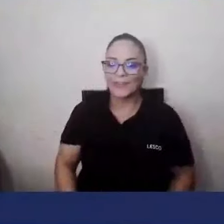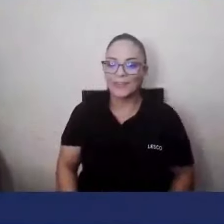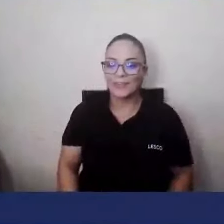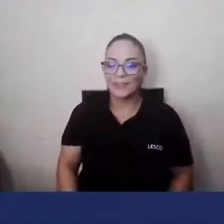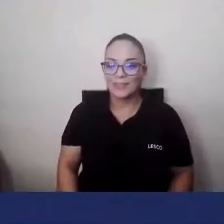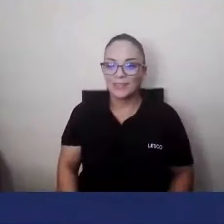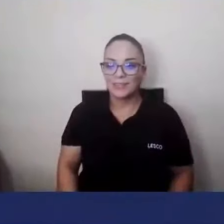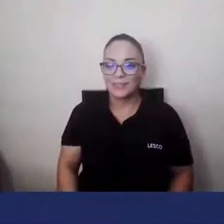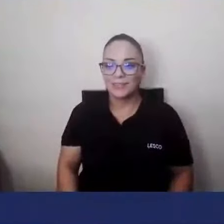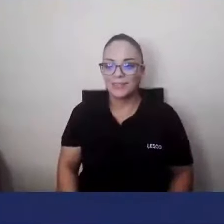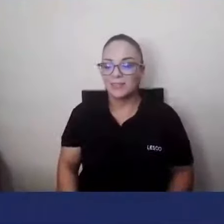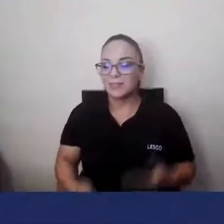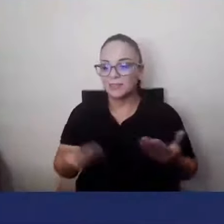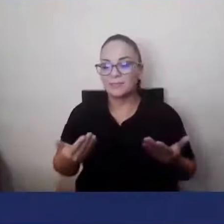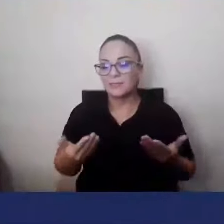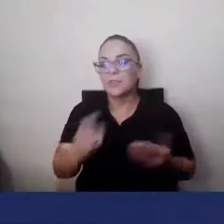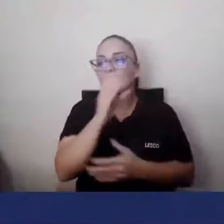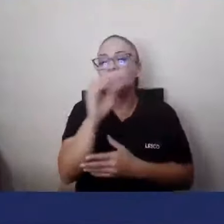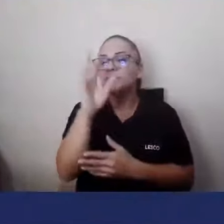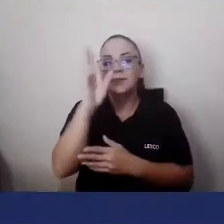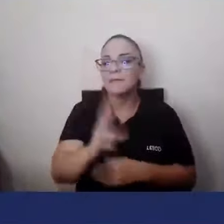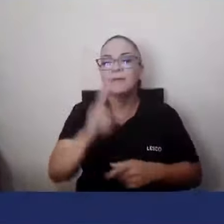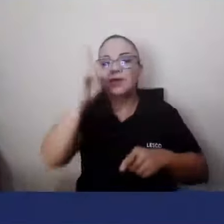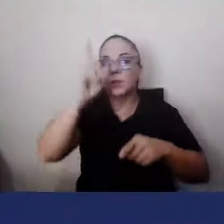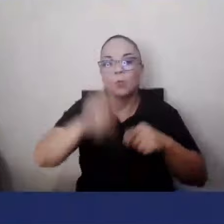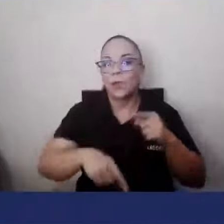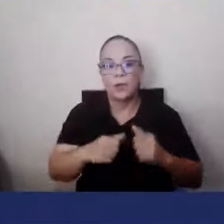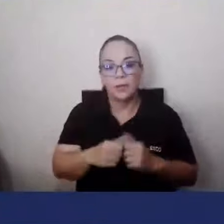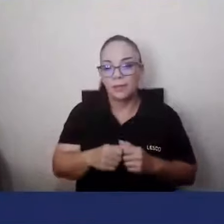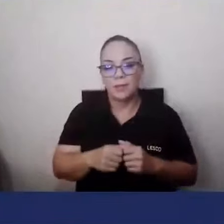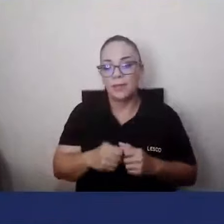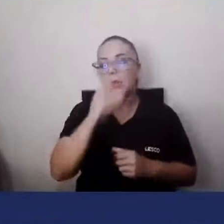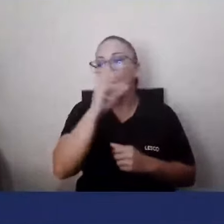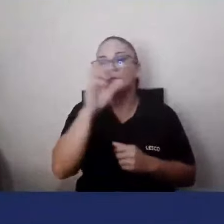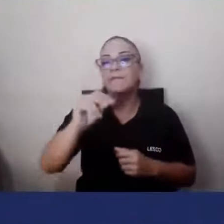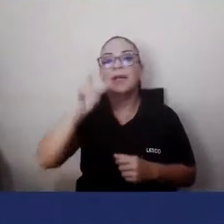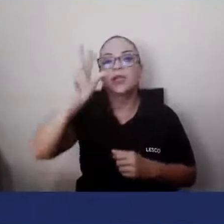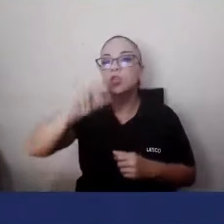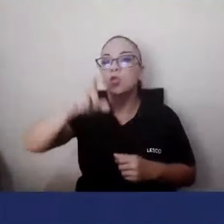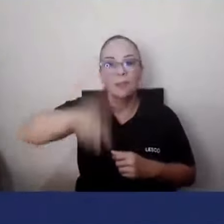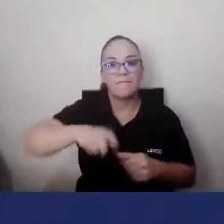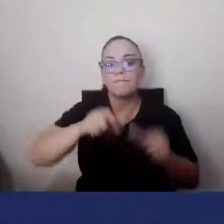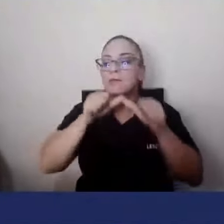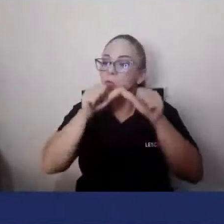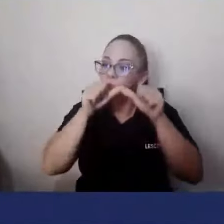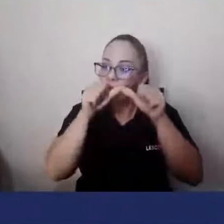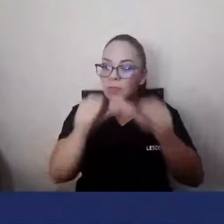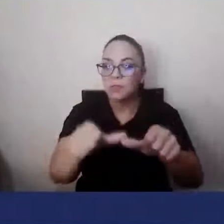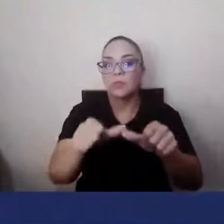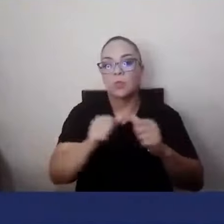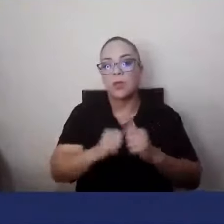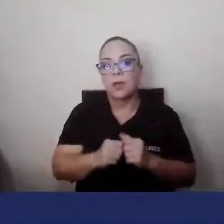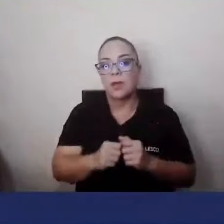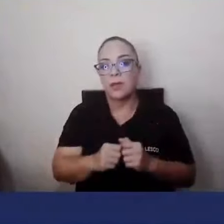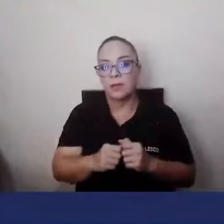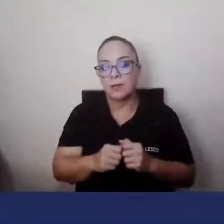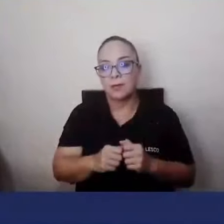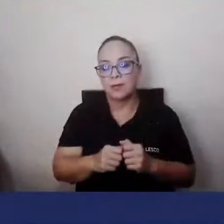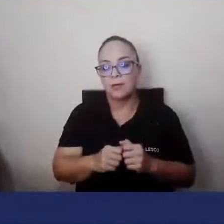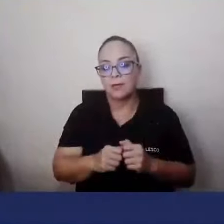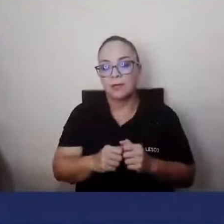Costa Rica no puede ni debe continuar con sentencias